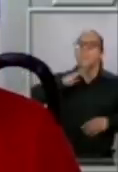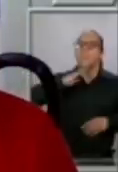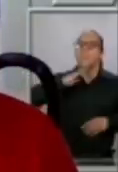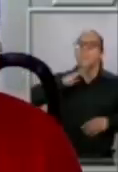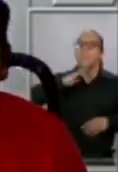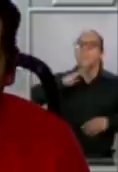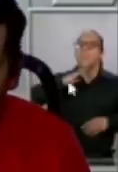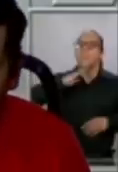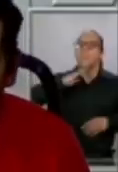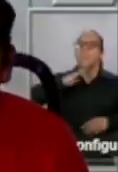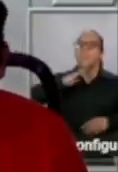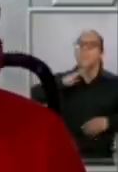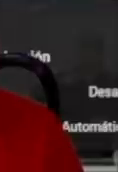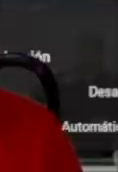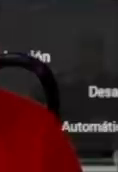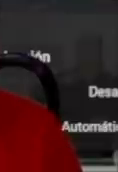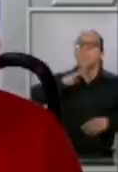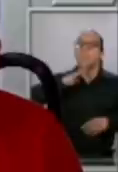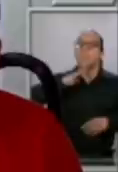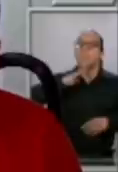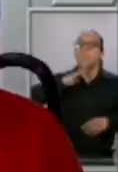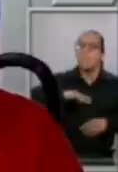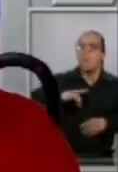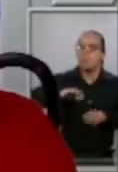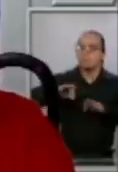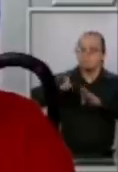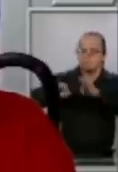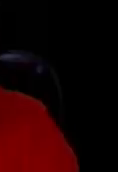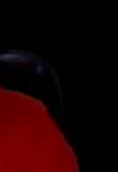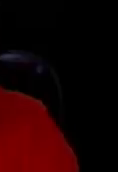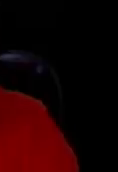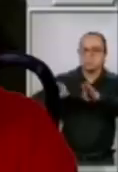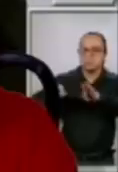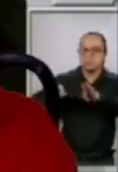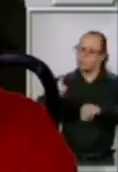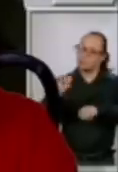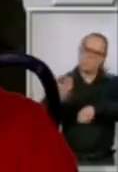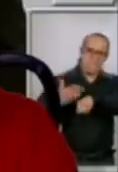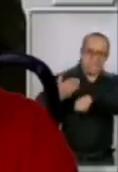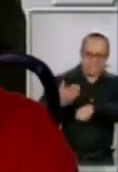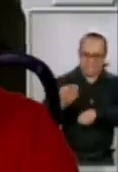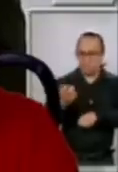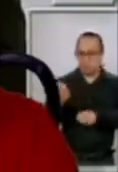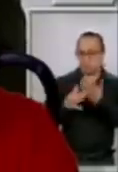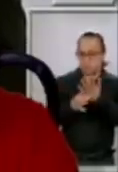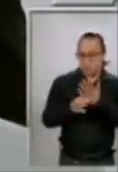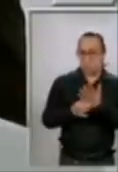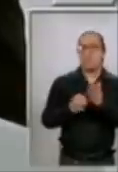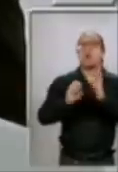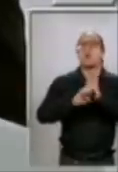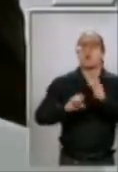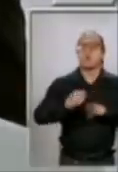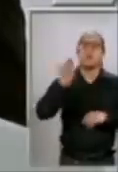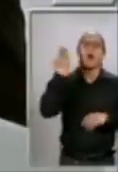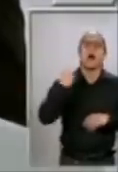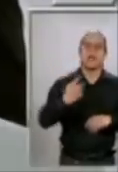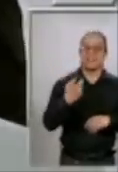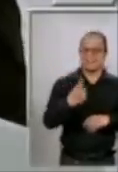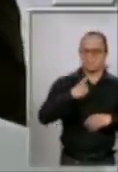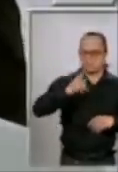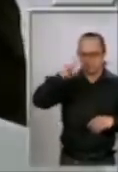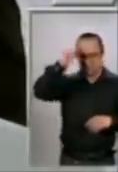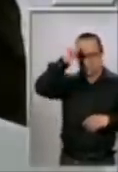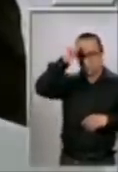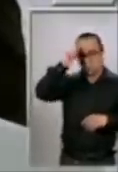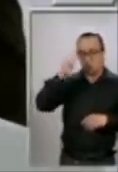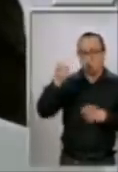programa de Ciro Gómez Leyva. Veamos el video. No puedo dejar de notar que en su caso en específico, cuando fue alcaldesa de Texcoco,